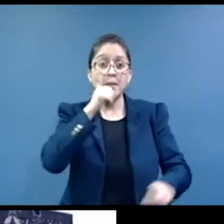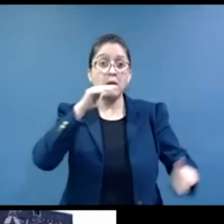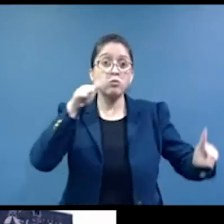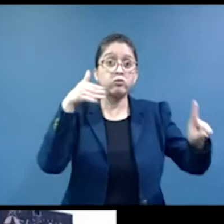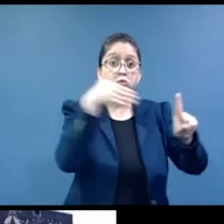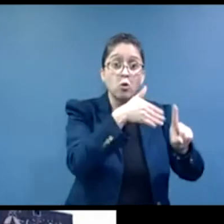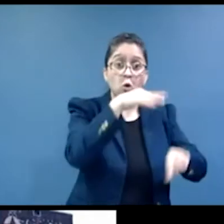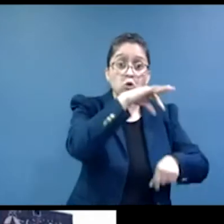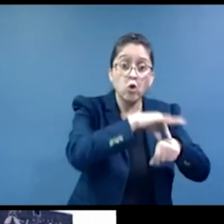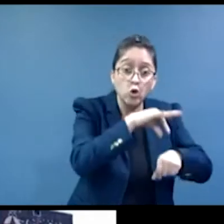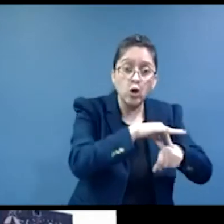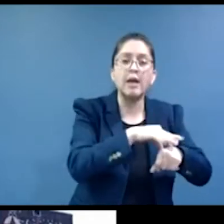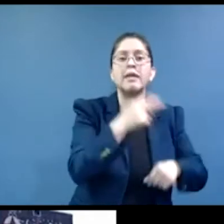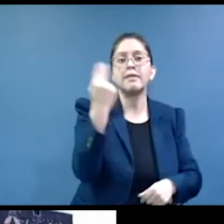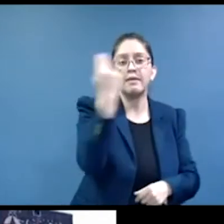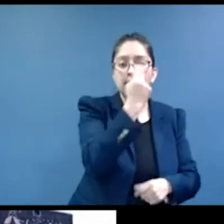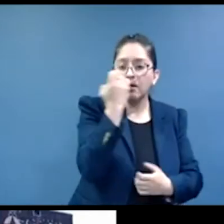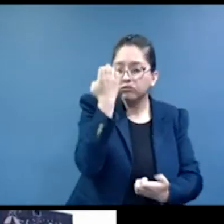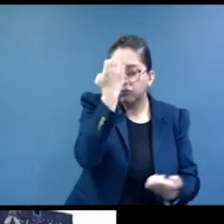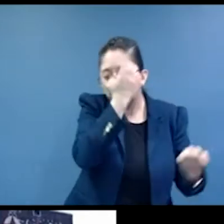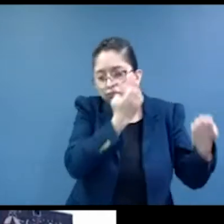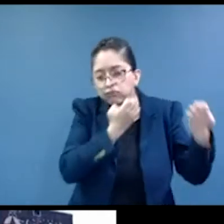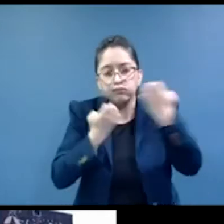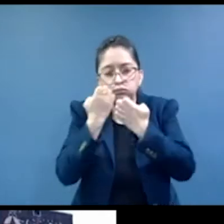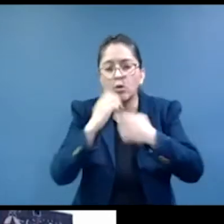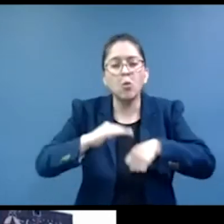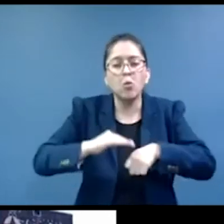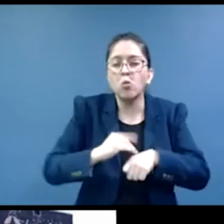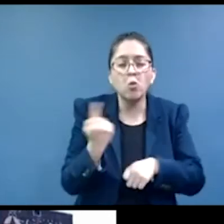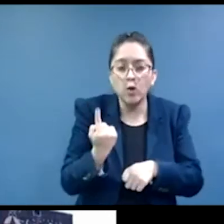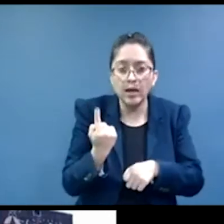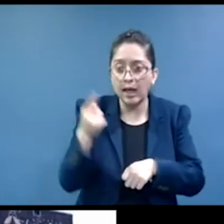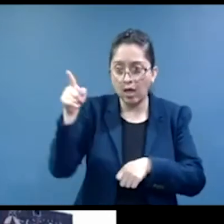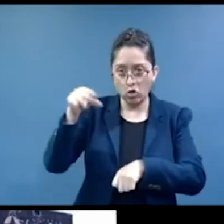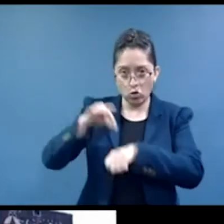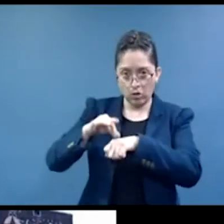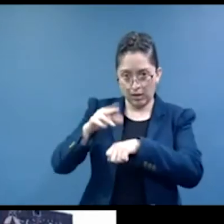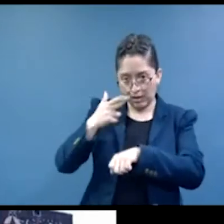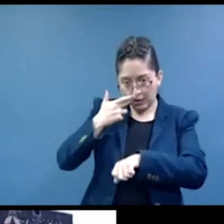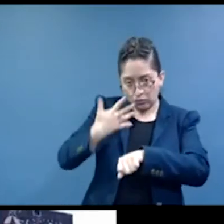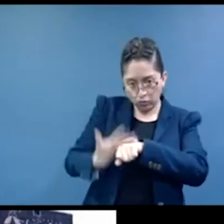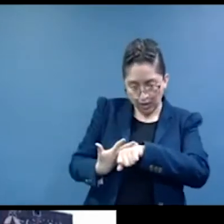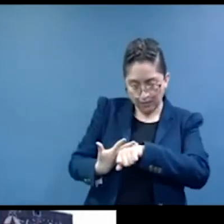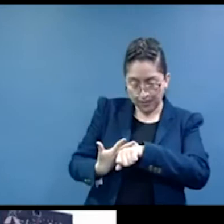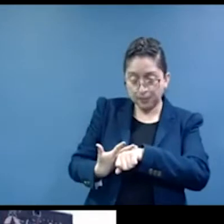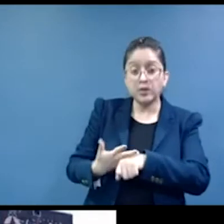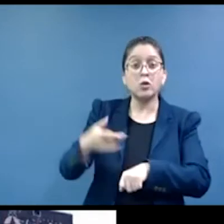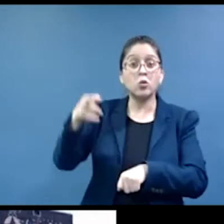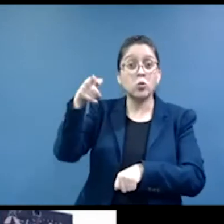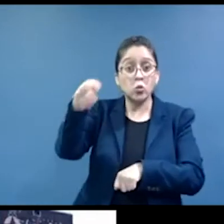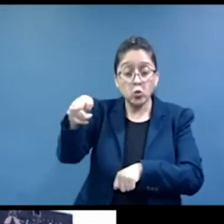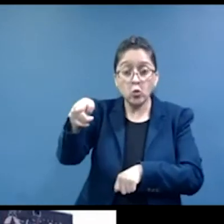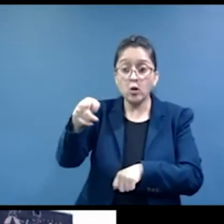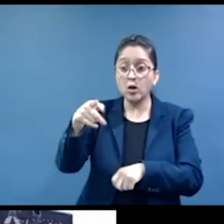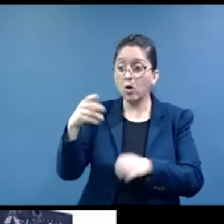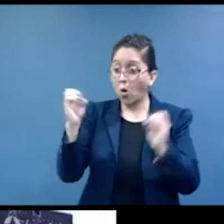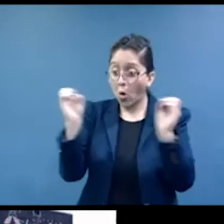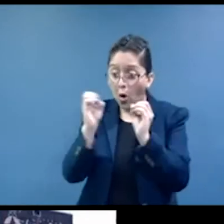que ser también consideradas, porque si no, estaríamos justamente violentando una serie de derechos